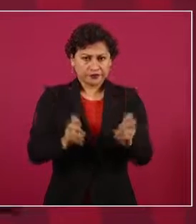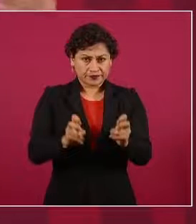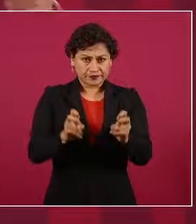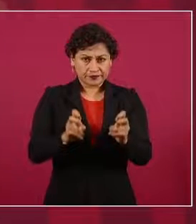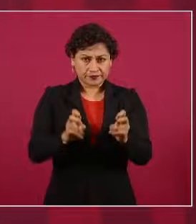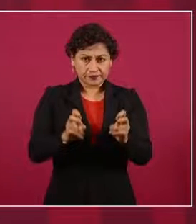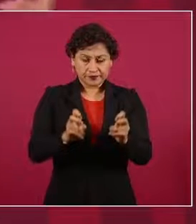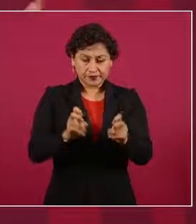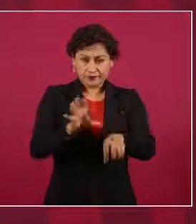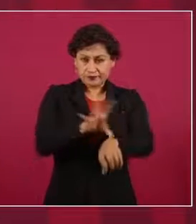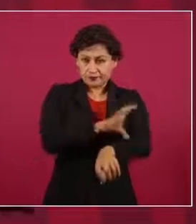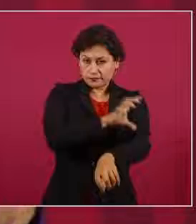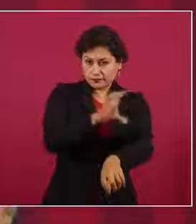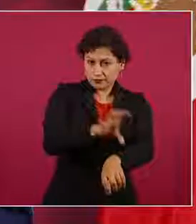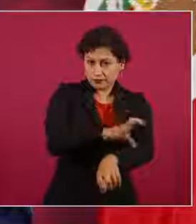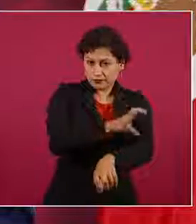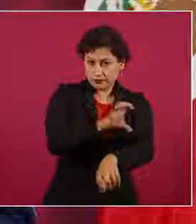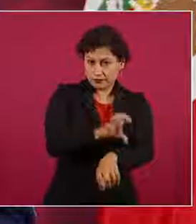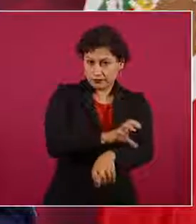además en un tono